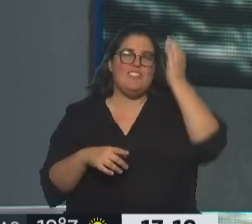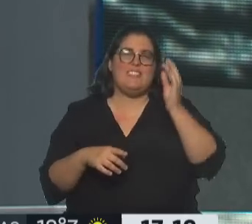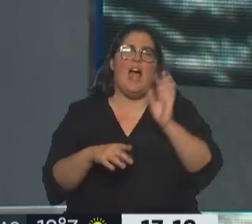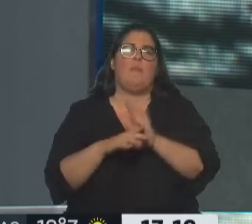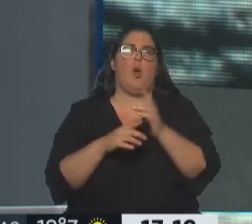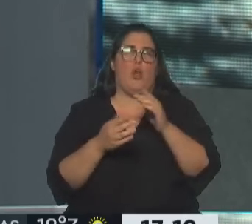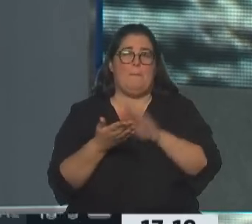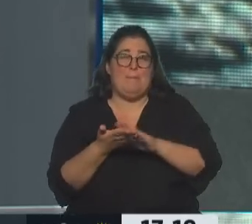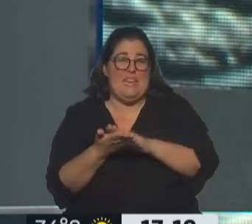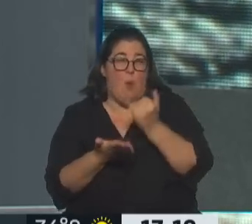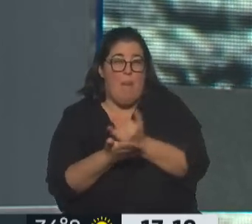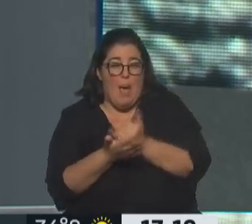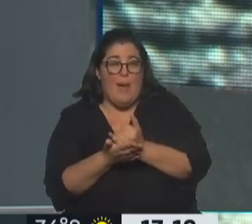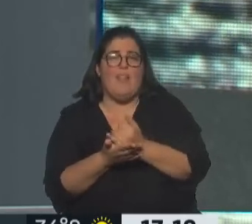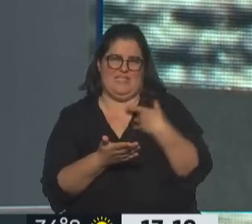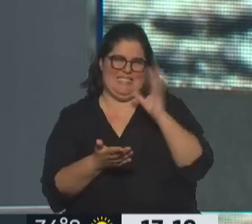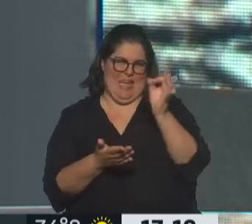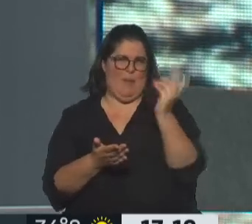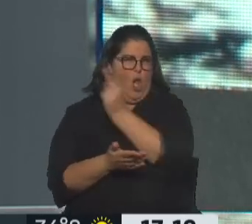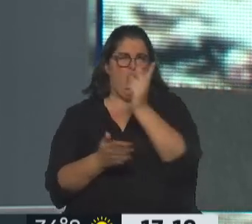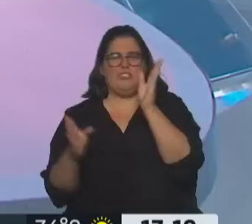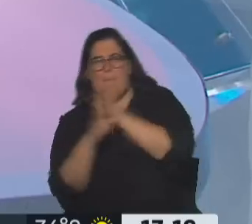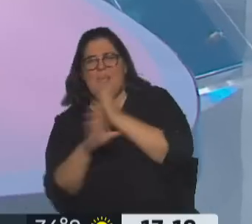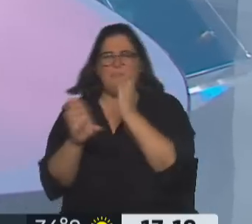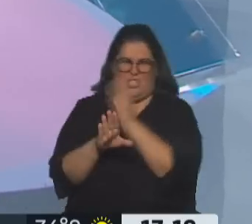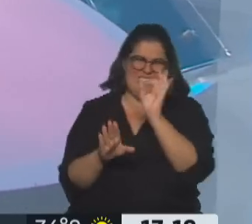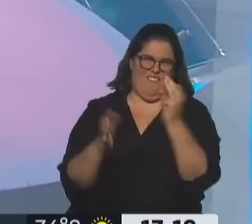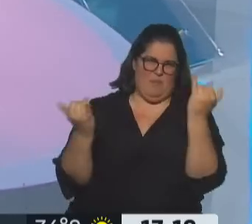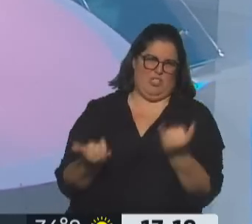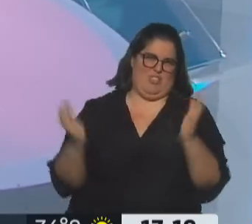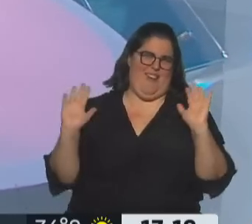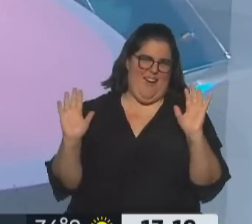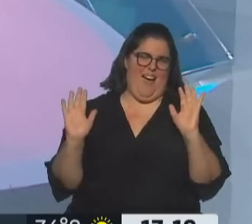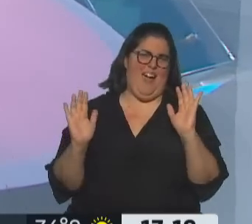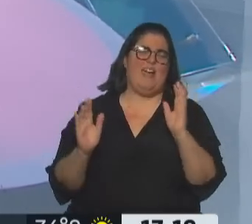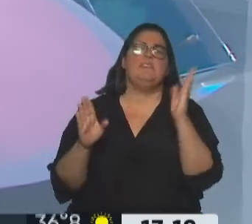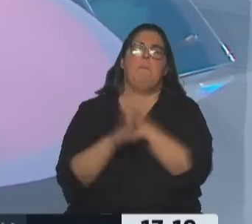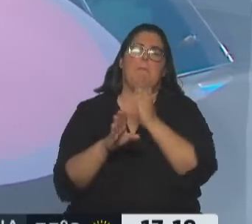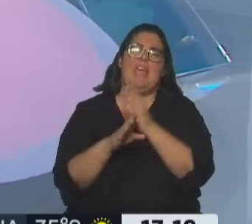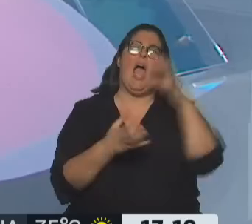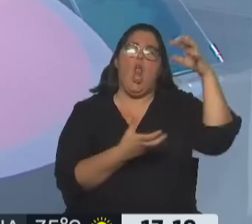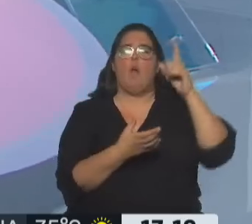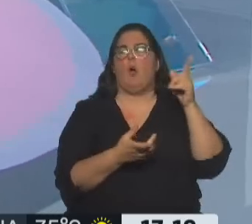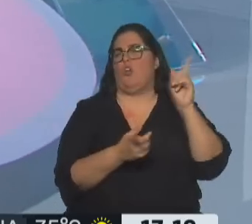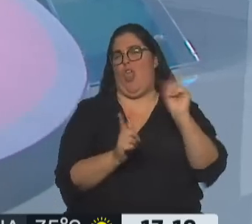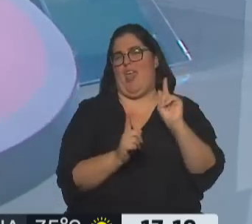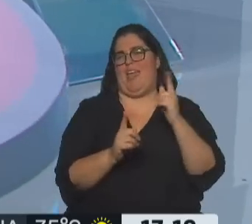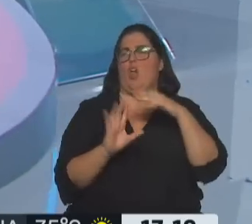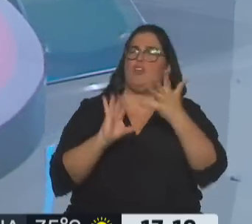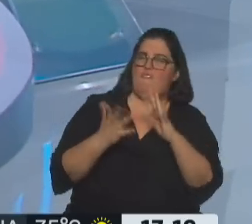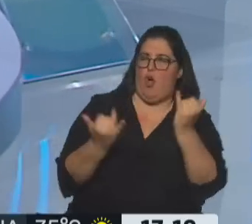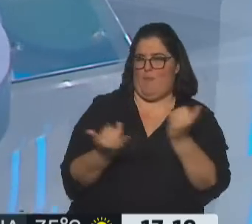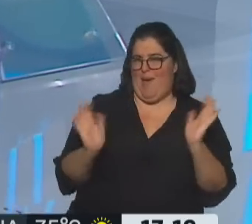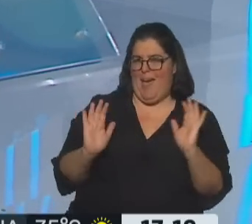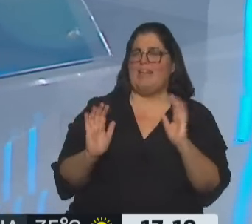porque sabemos que se espían mutuamente, o sea, el espionaje es mucho más grande que un globo, ¿no? Entonces, eso es lo que no termina